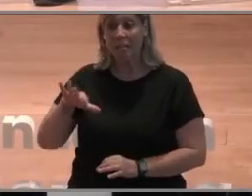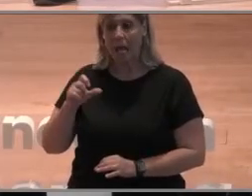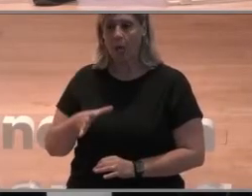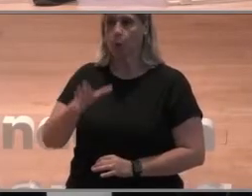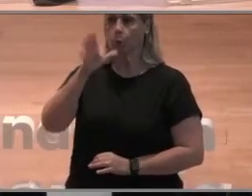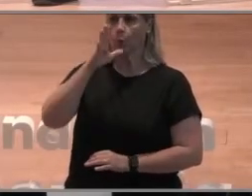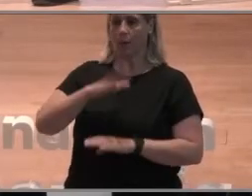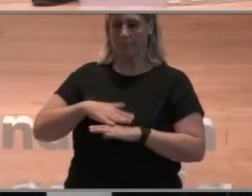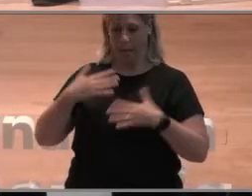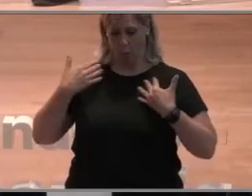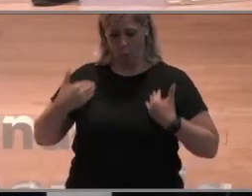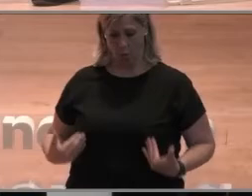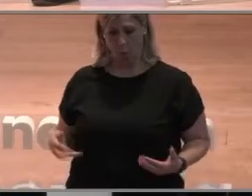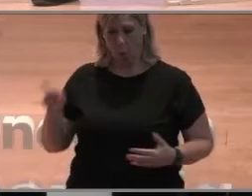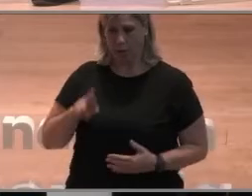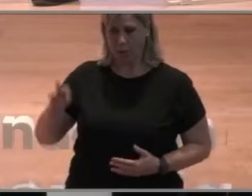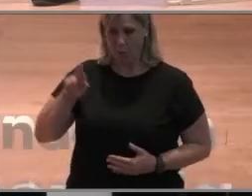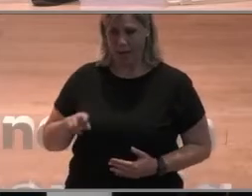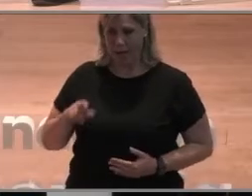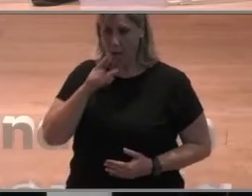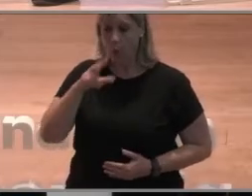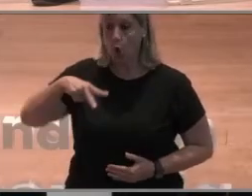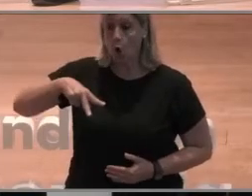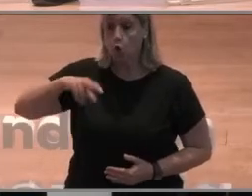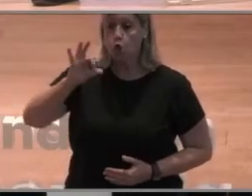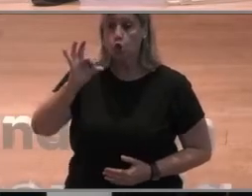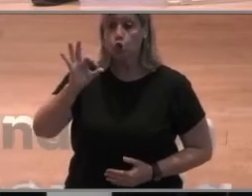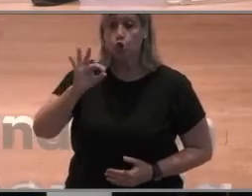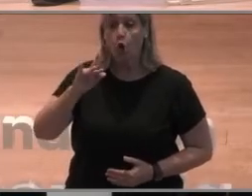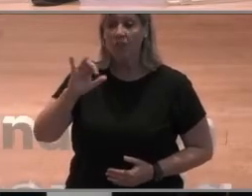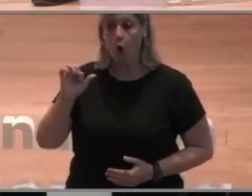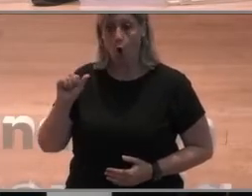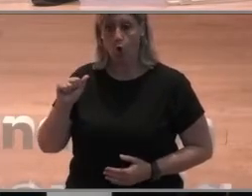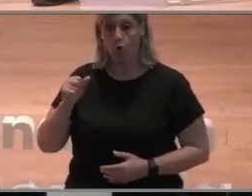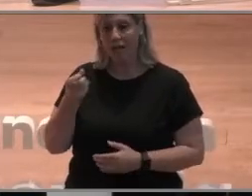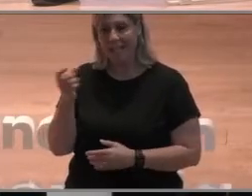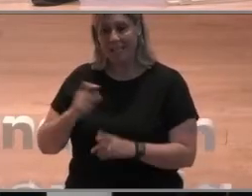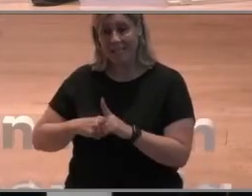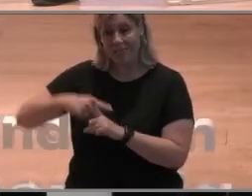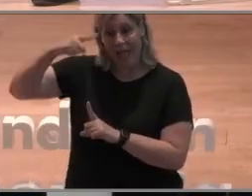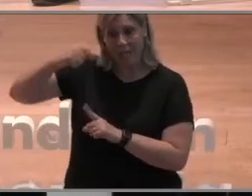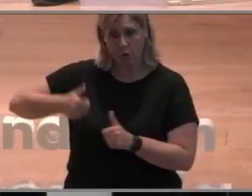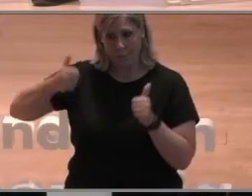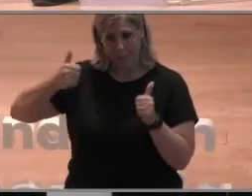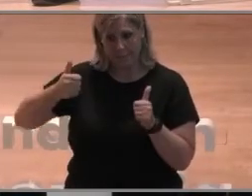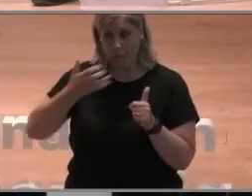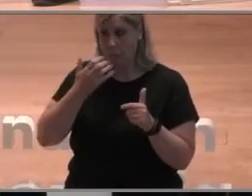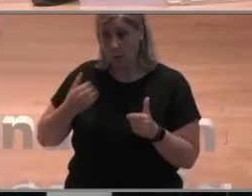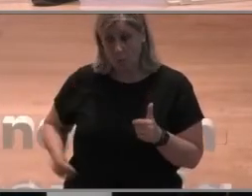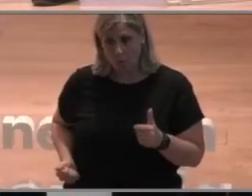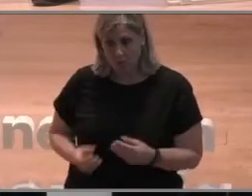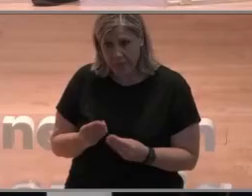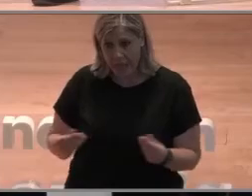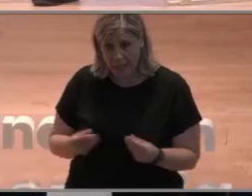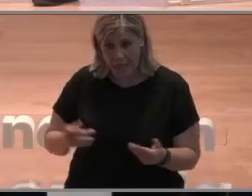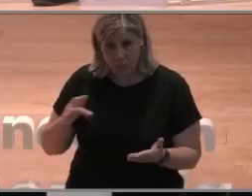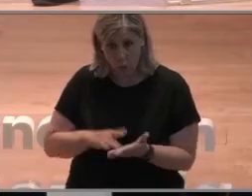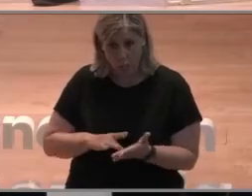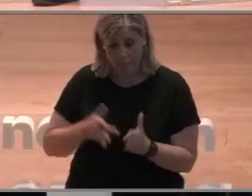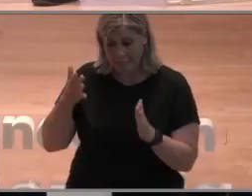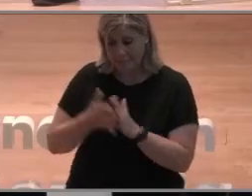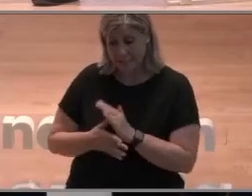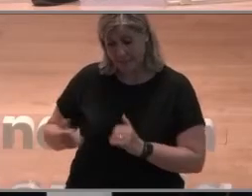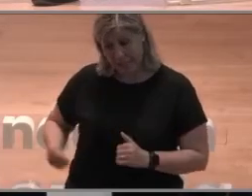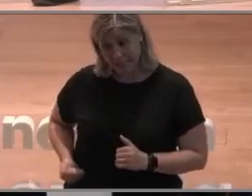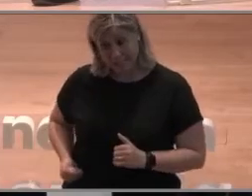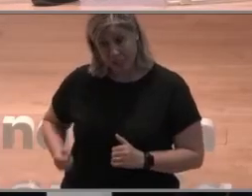muy alta, más alta que lo que cuando tenemos diarrea, pues las heces tienen menos sodio y se